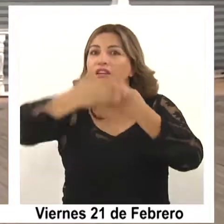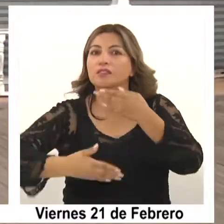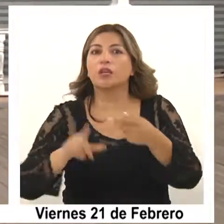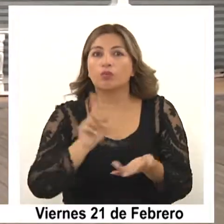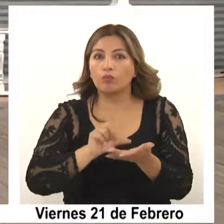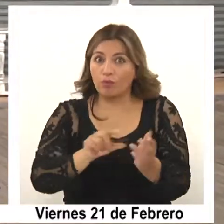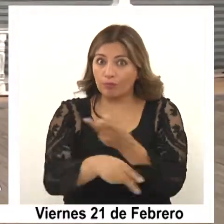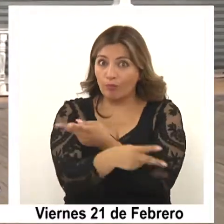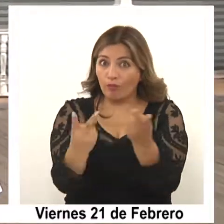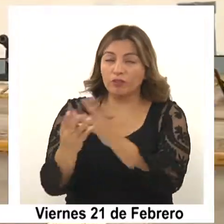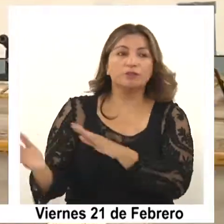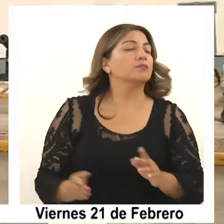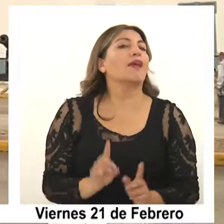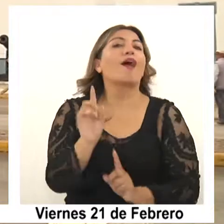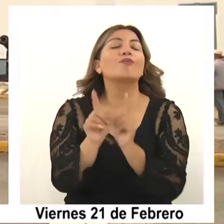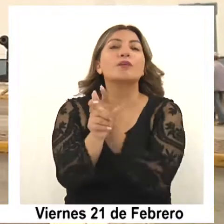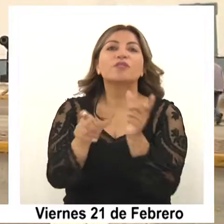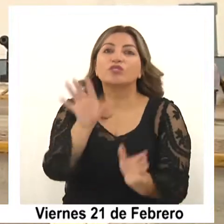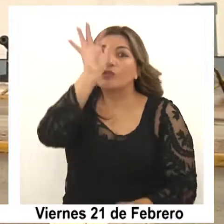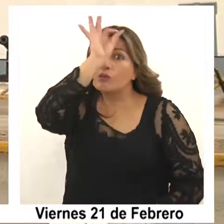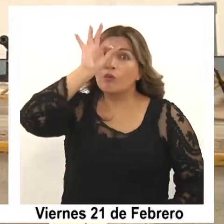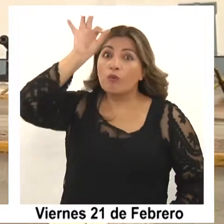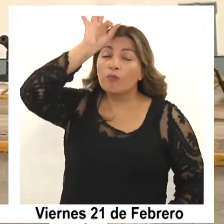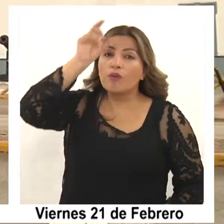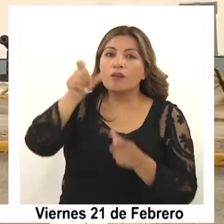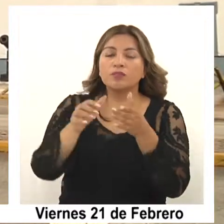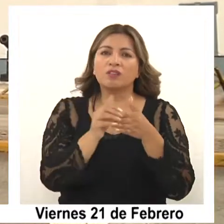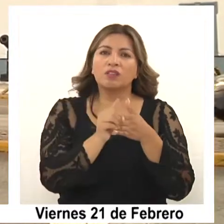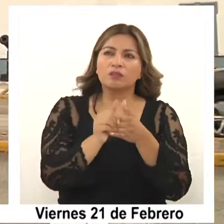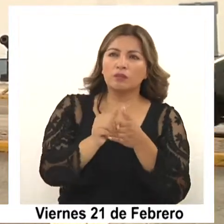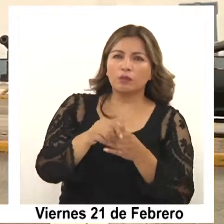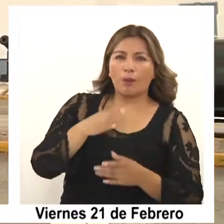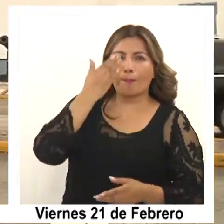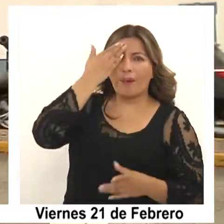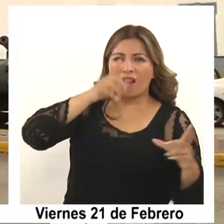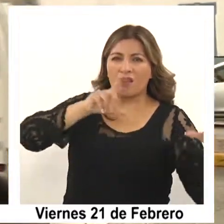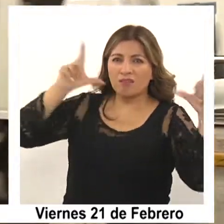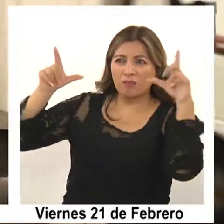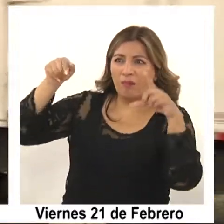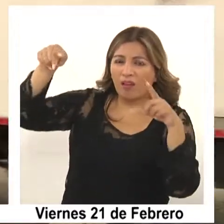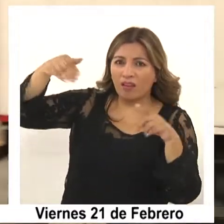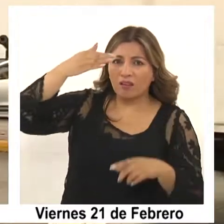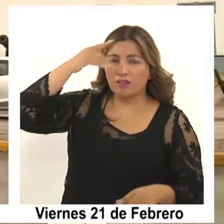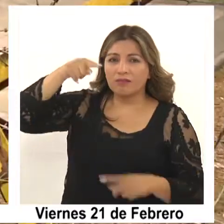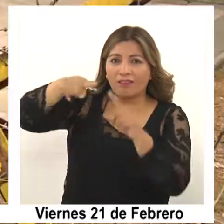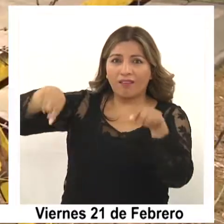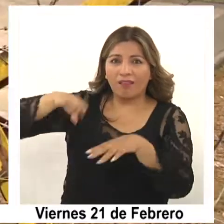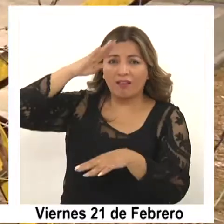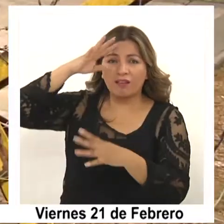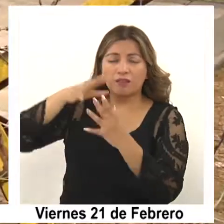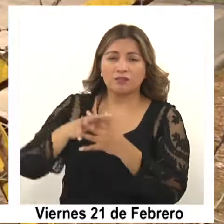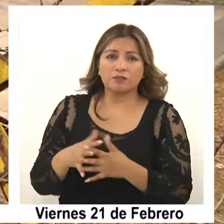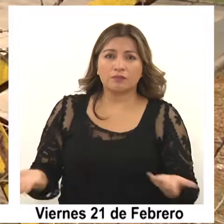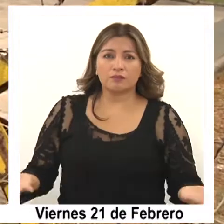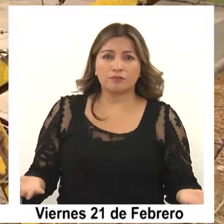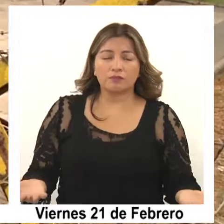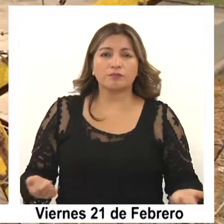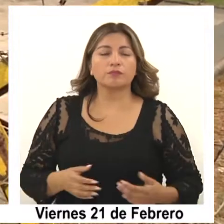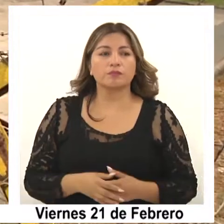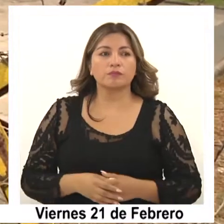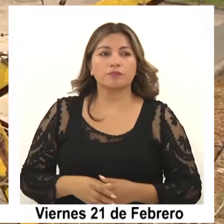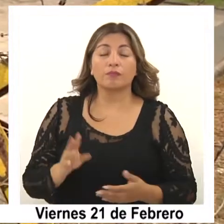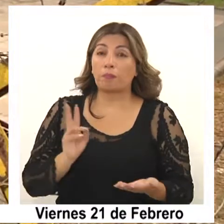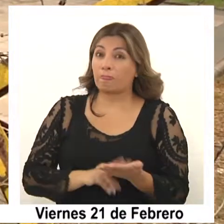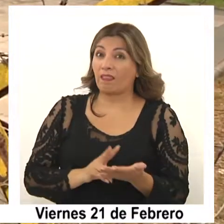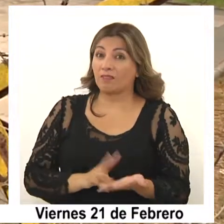por cuanto es una fachada de un espacio público. Algunas personas opinan que los turistas se llevan una mala imagen de la ciudad al ver